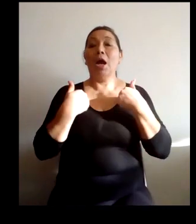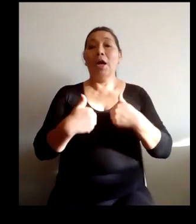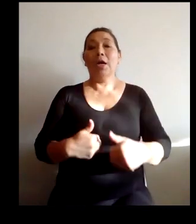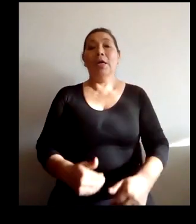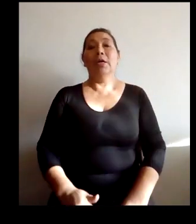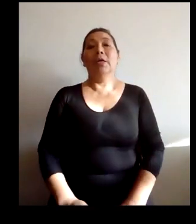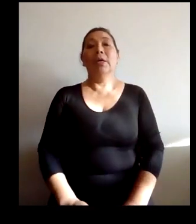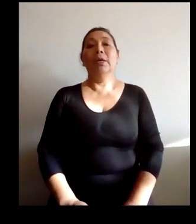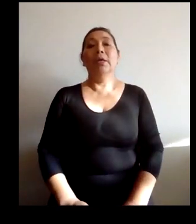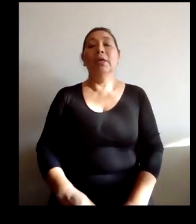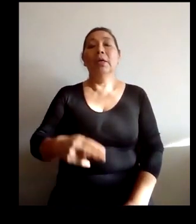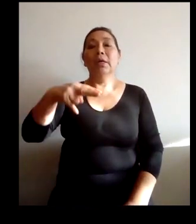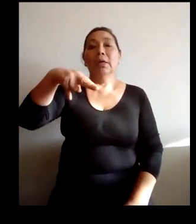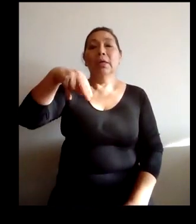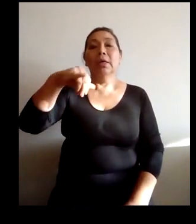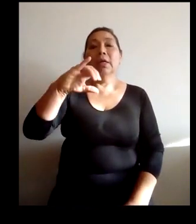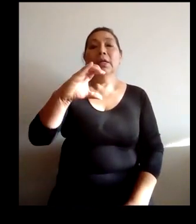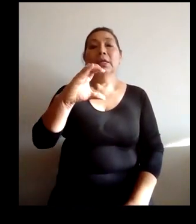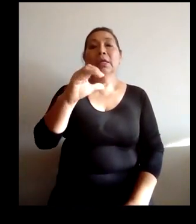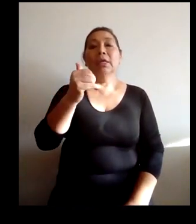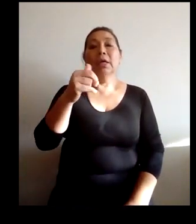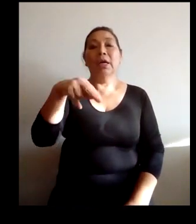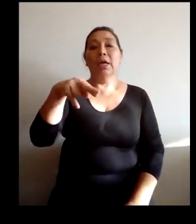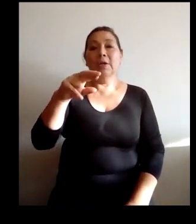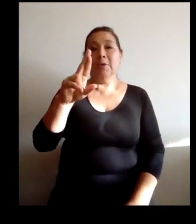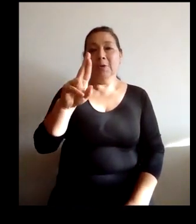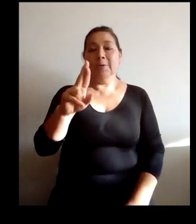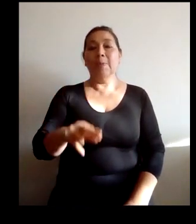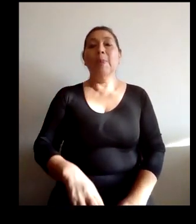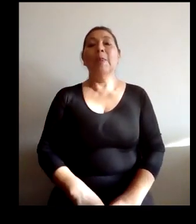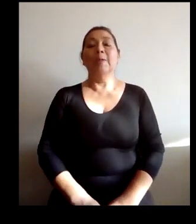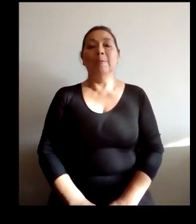oralmente el abogado Alex Nicanor Rodríguez Ortiz.